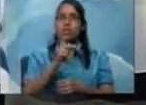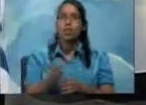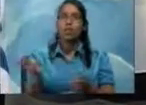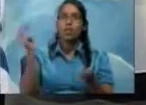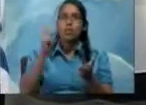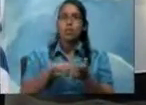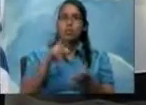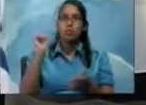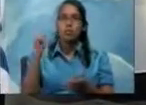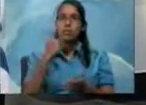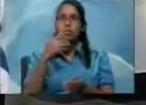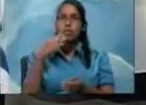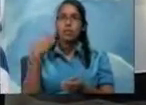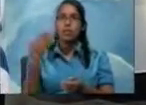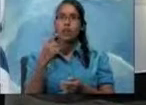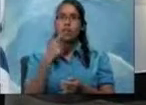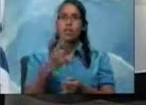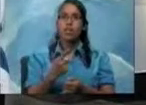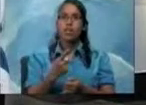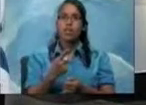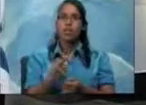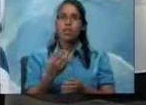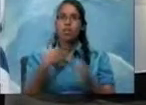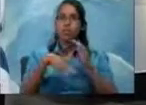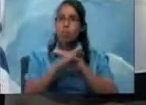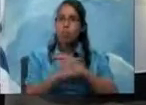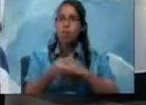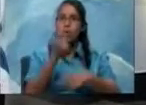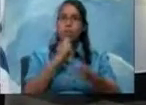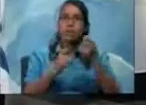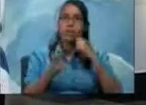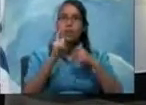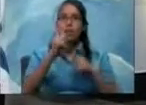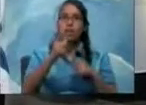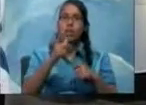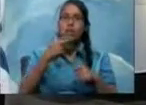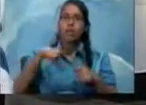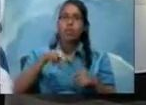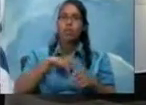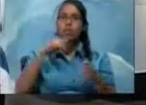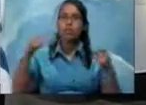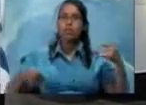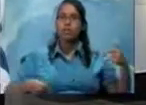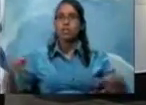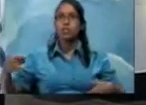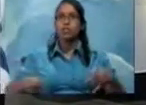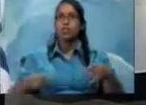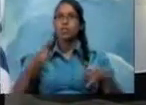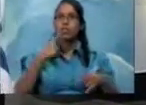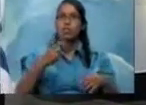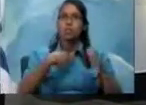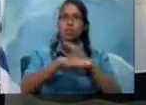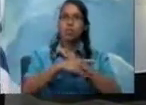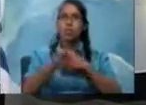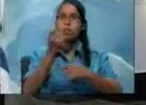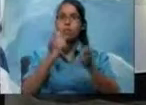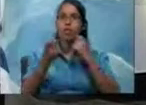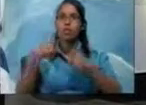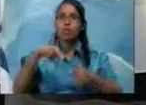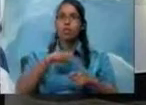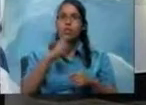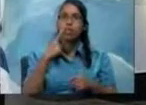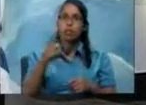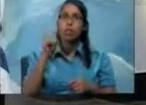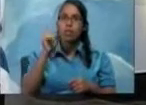el primero que que dijo voy a pescar él nos tentó él dijo voy a pescar y nosotros dijimos también